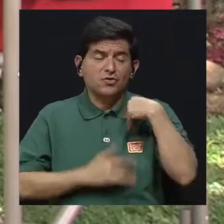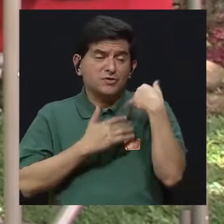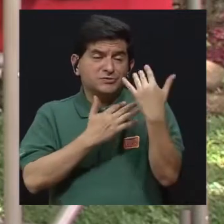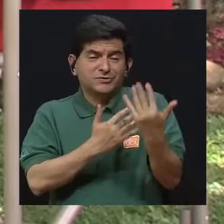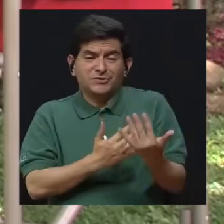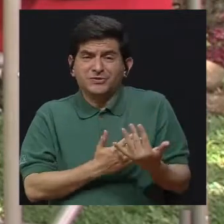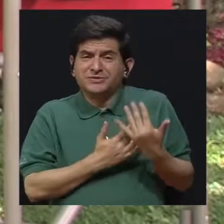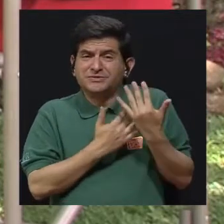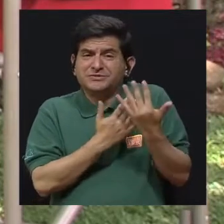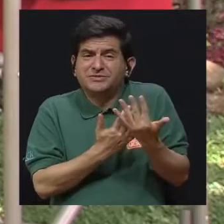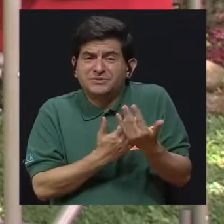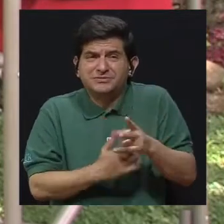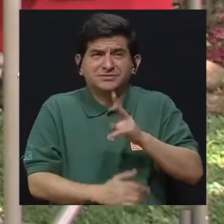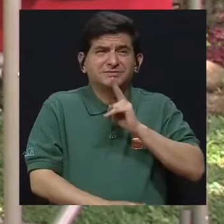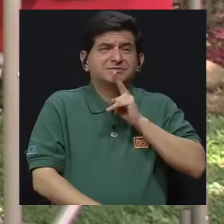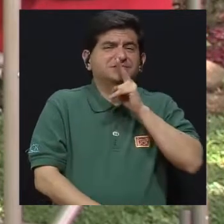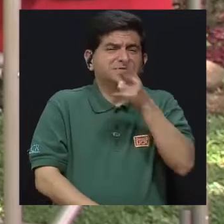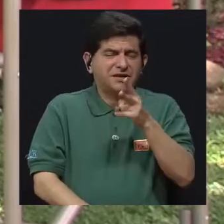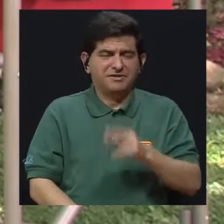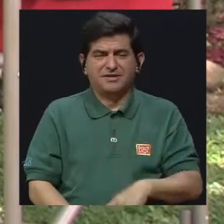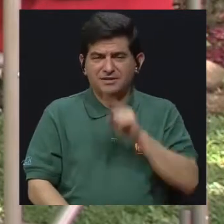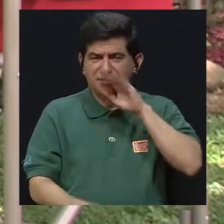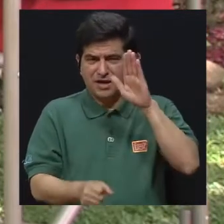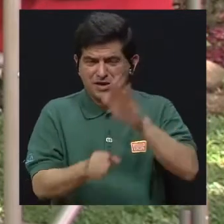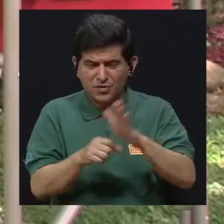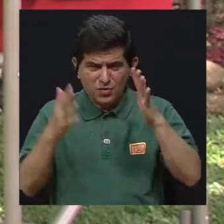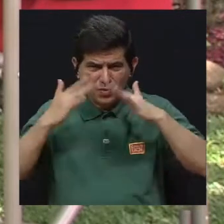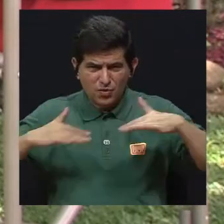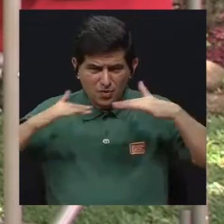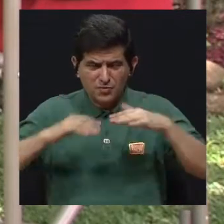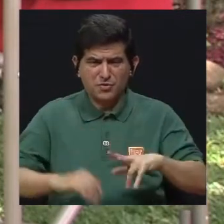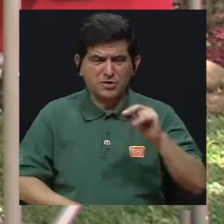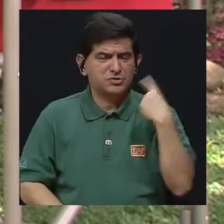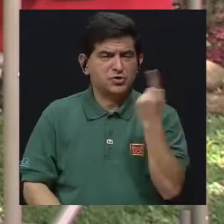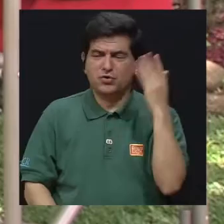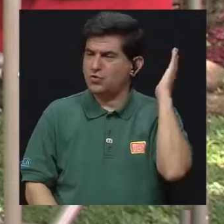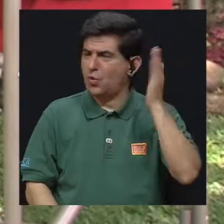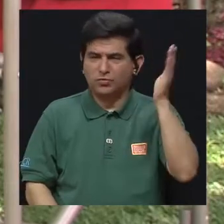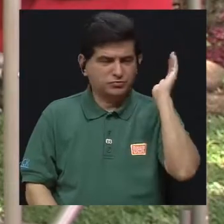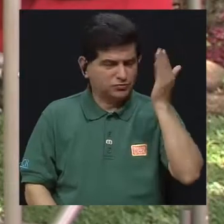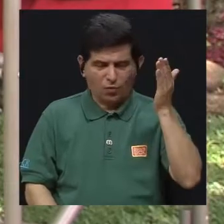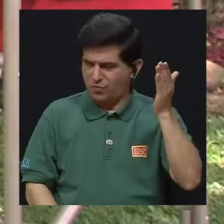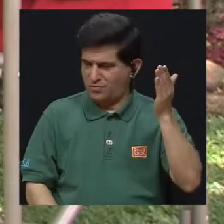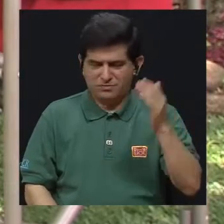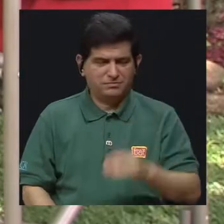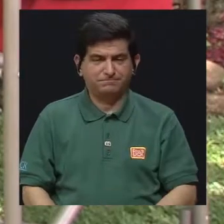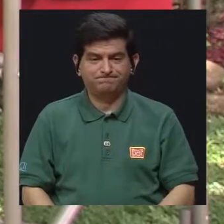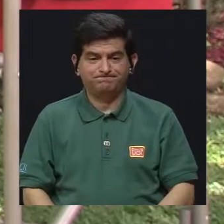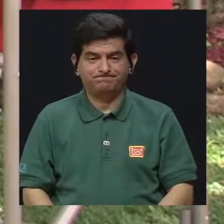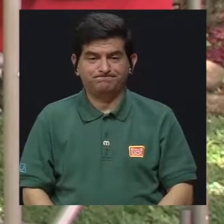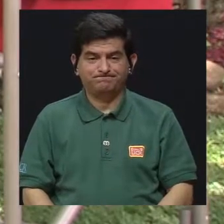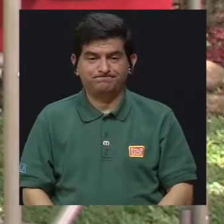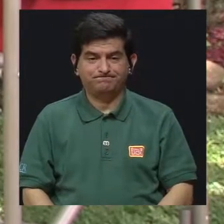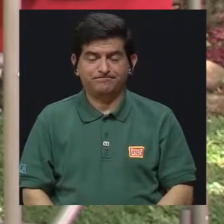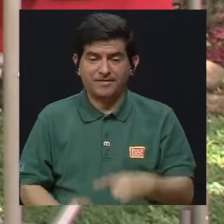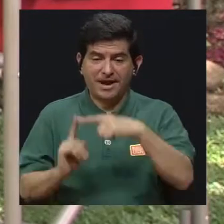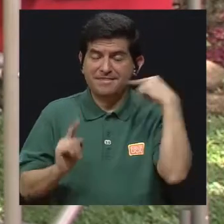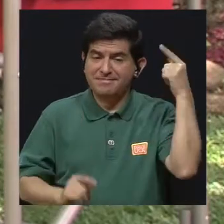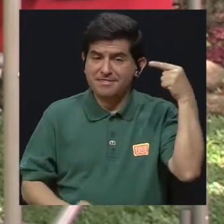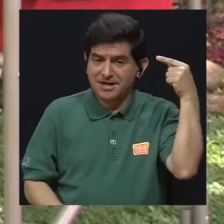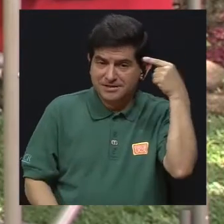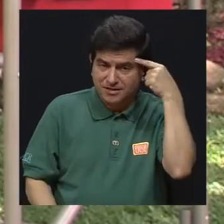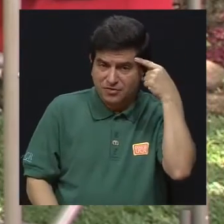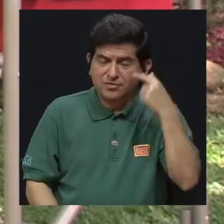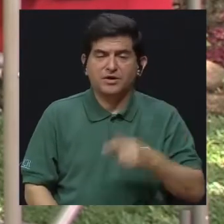Esperaríamos que, si de verdad el compromiso con el ambiente va más allá de un discurso, pues entonces que desde el